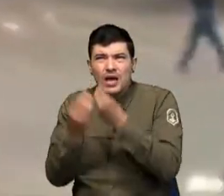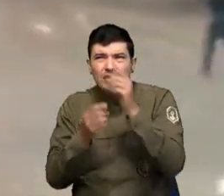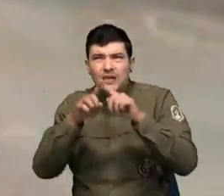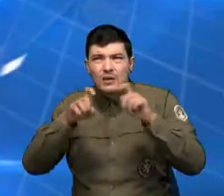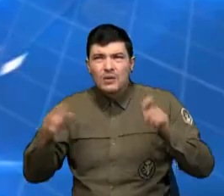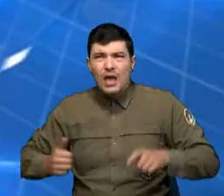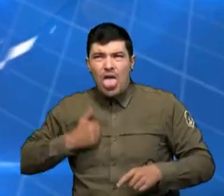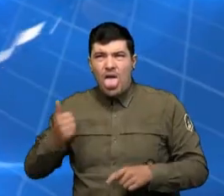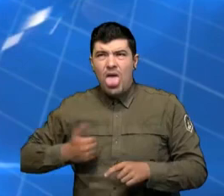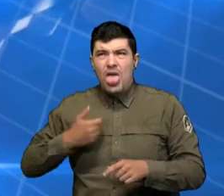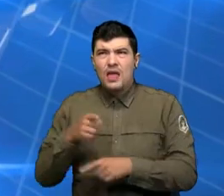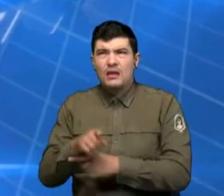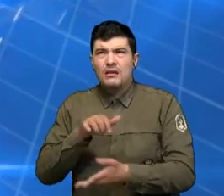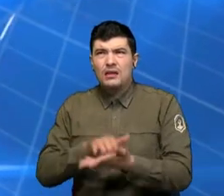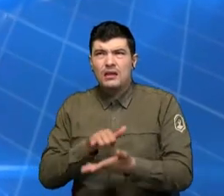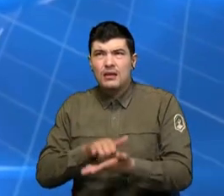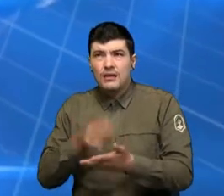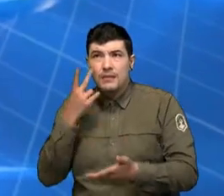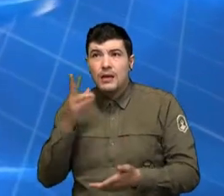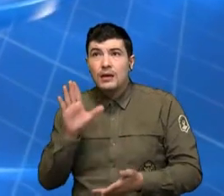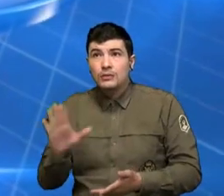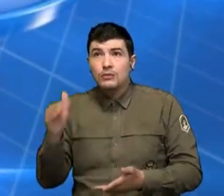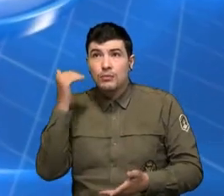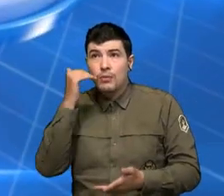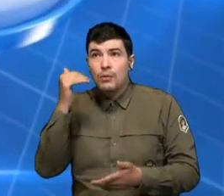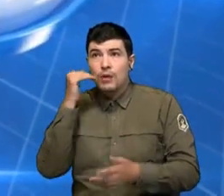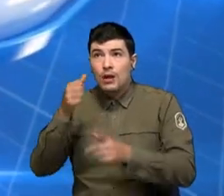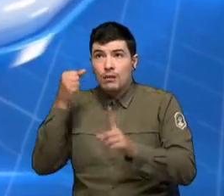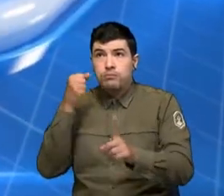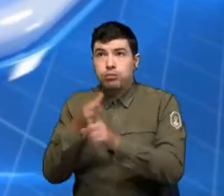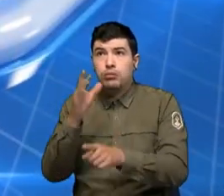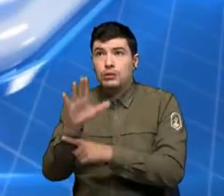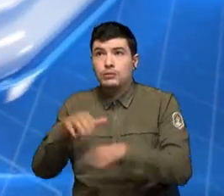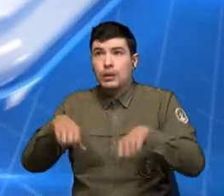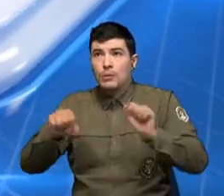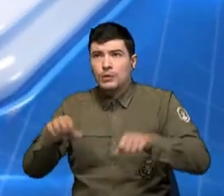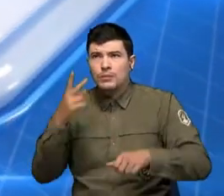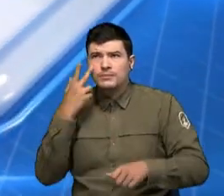de abusos de la fuerza, como este en donde una señora fue arrollada por una patrulla motorizada.